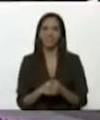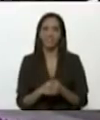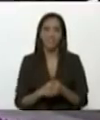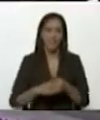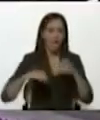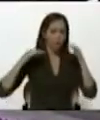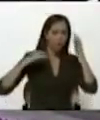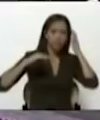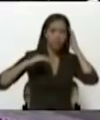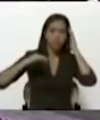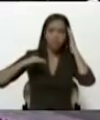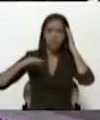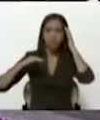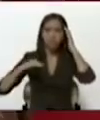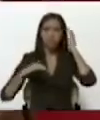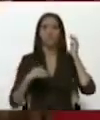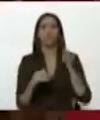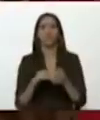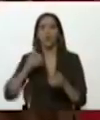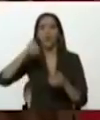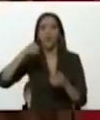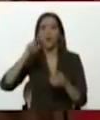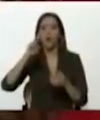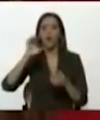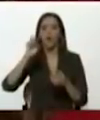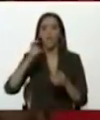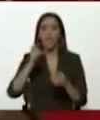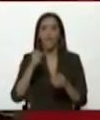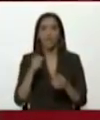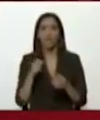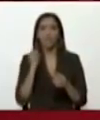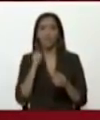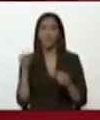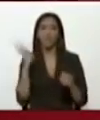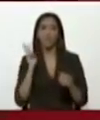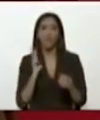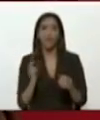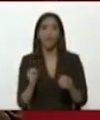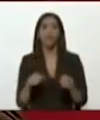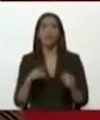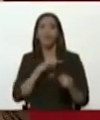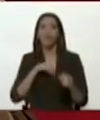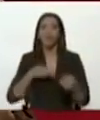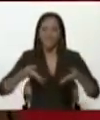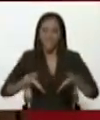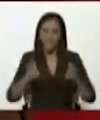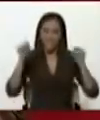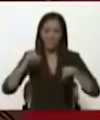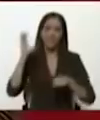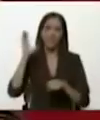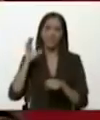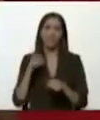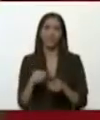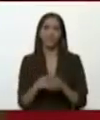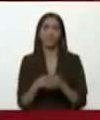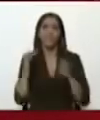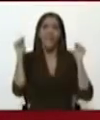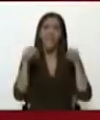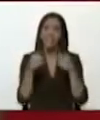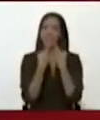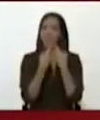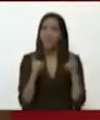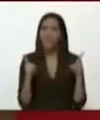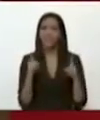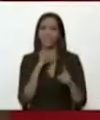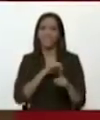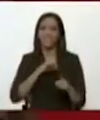Sudaca, Jorge Ventura, que han estado en Venezuela. Y yo puedo decir que somos venezolanos que nosotros que nacimos en esta patria. Ahí está la diferencia,